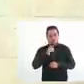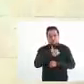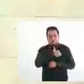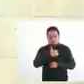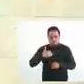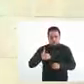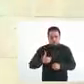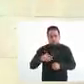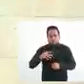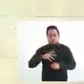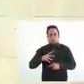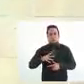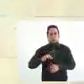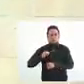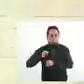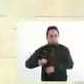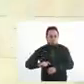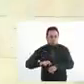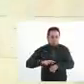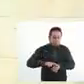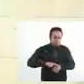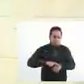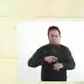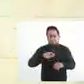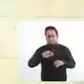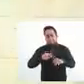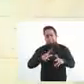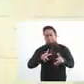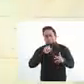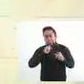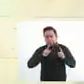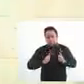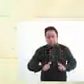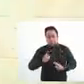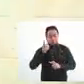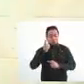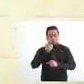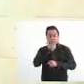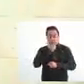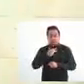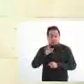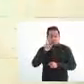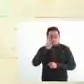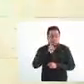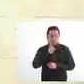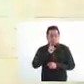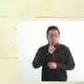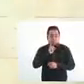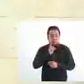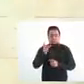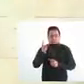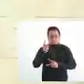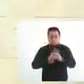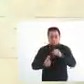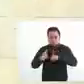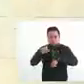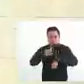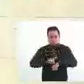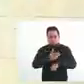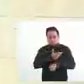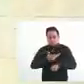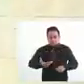de los poderes ejecutivo y judicial, diputadas y diputados presentes,